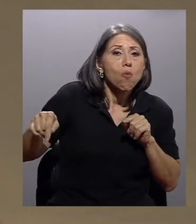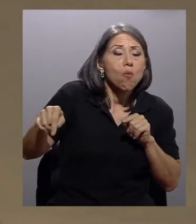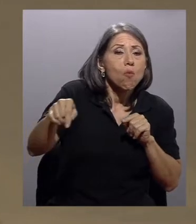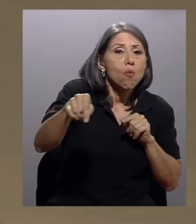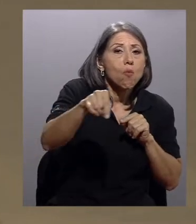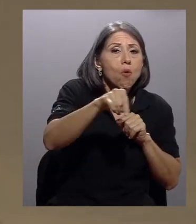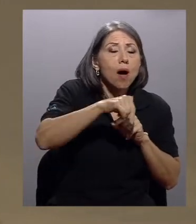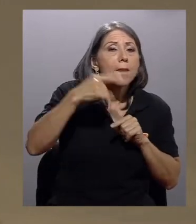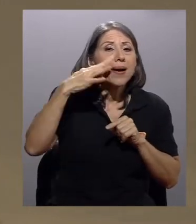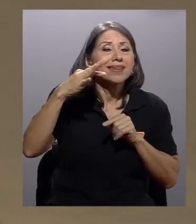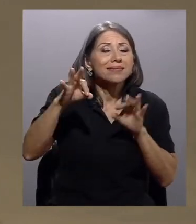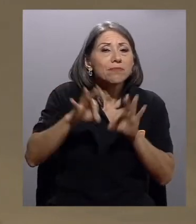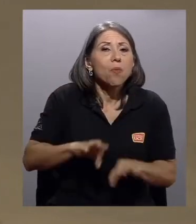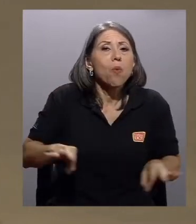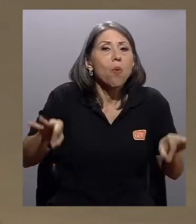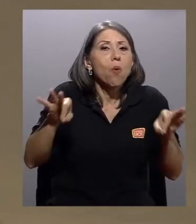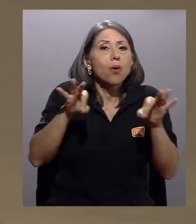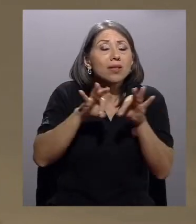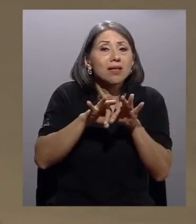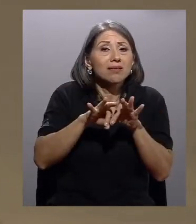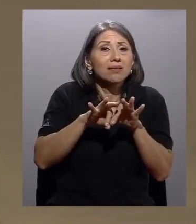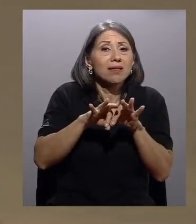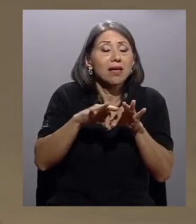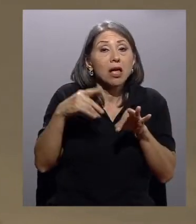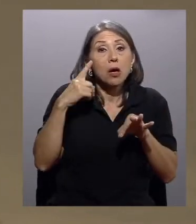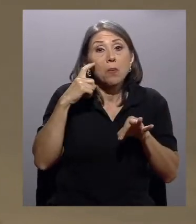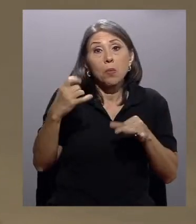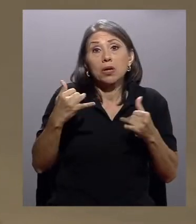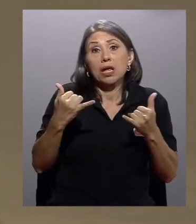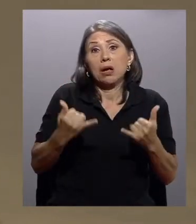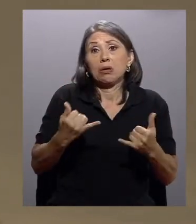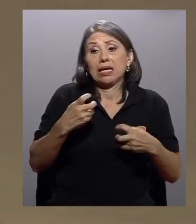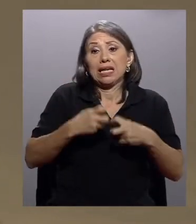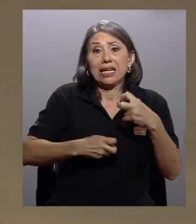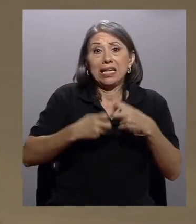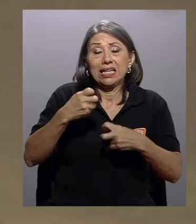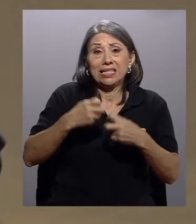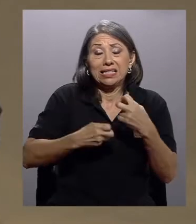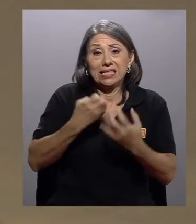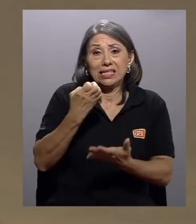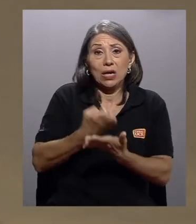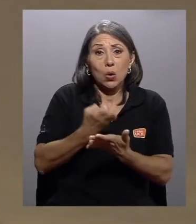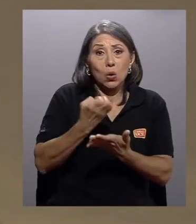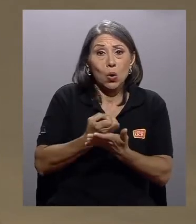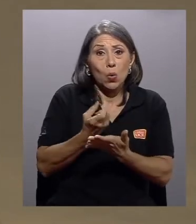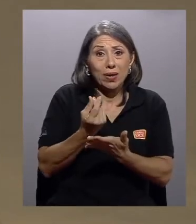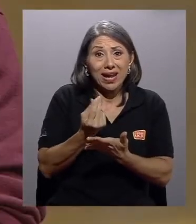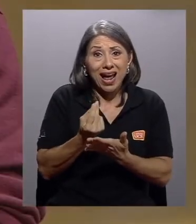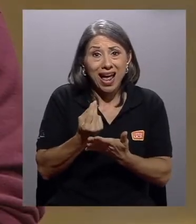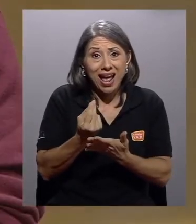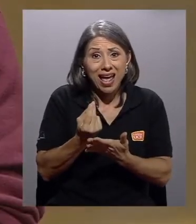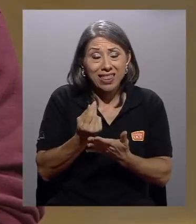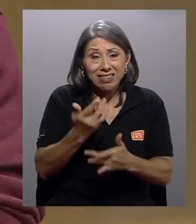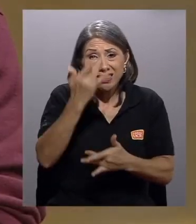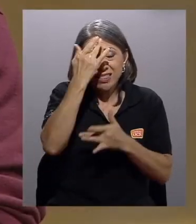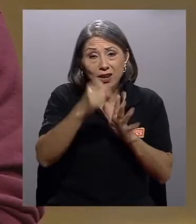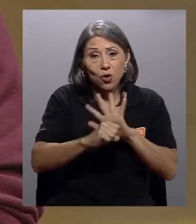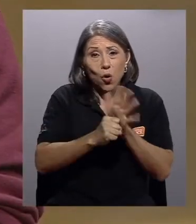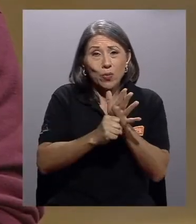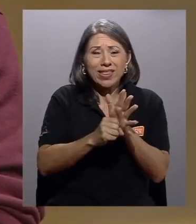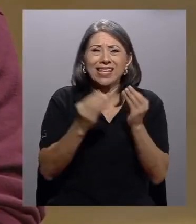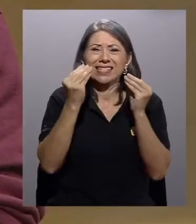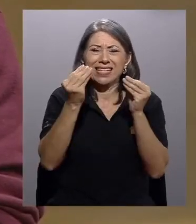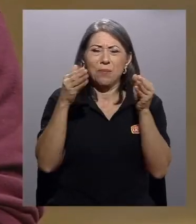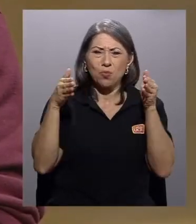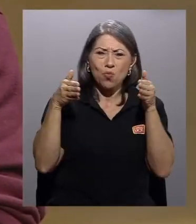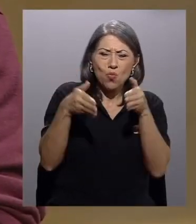porque mucho de la atención puesta a la crisis económica que está desembocando el COVID está muy centralizada, está en el Valle Central de Costa